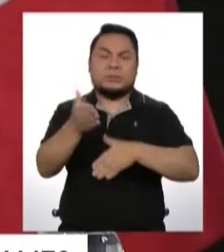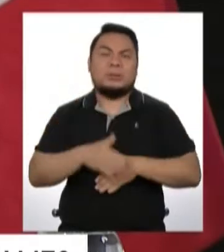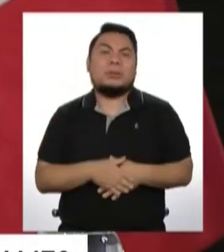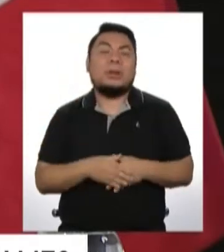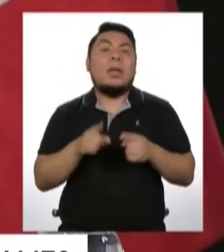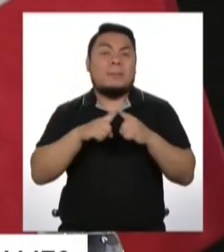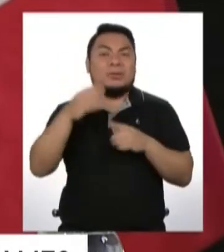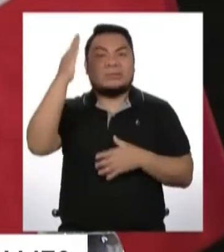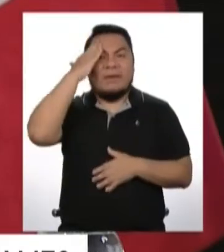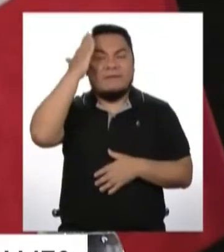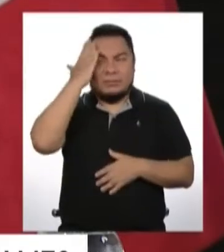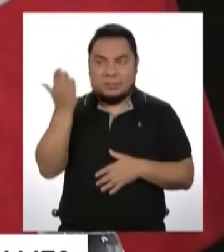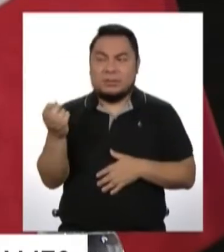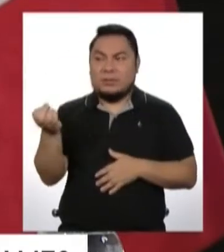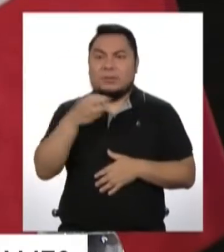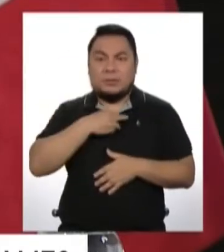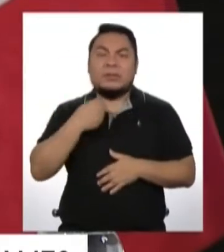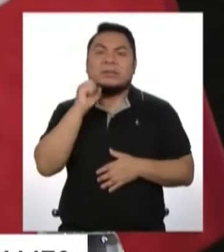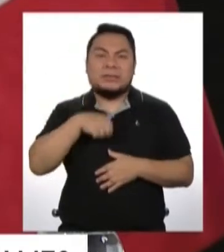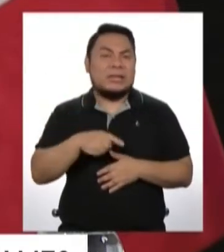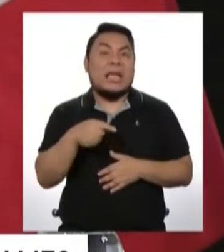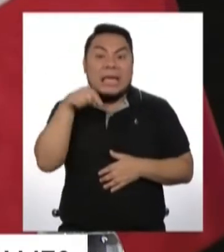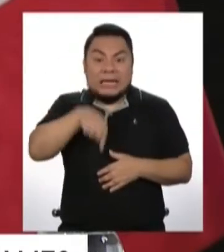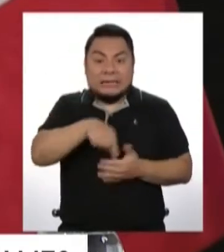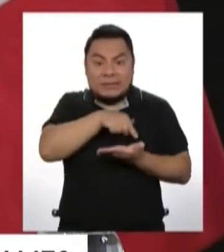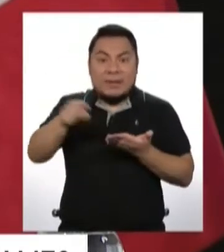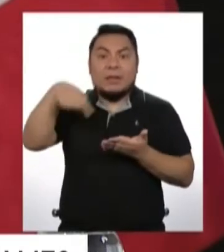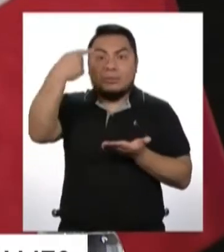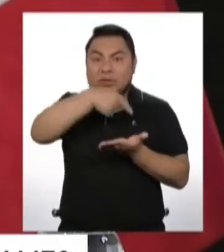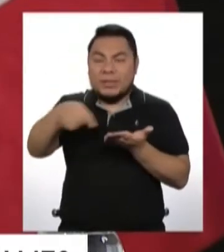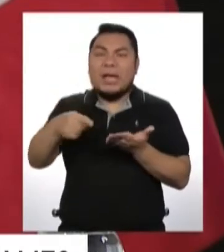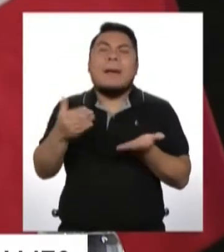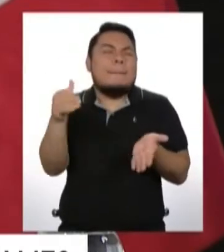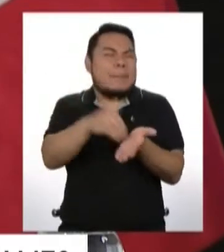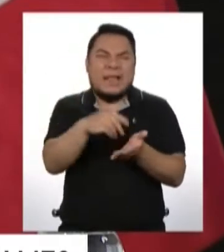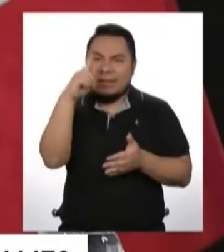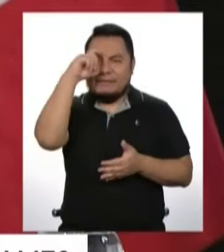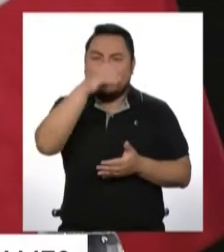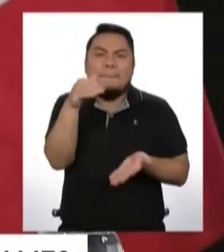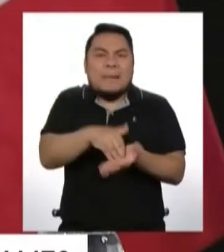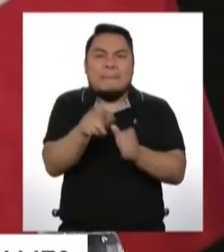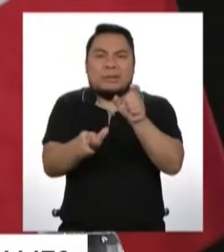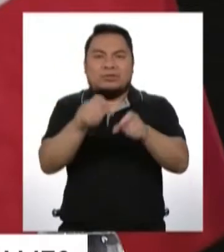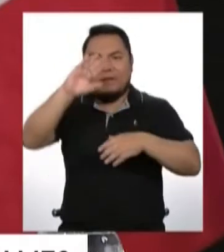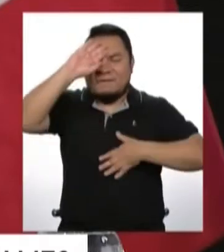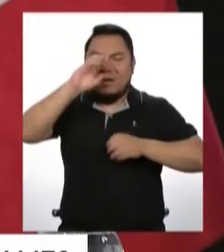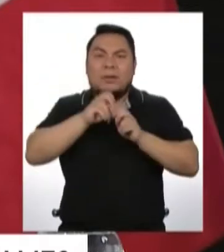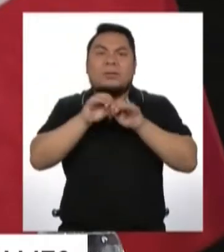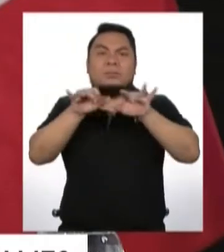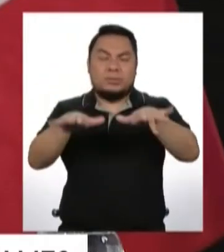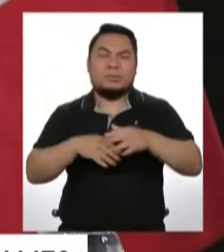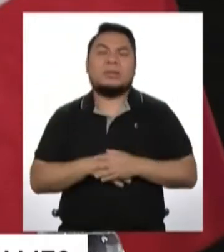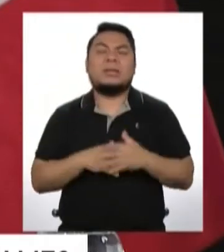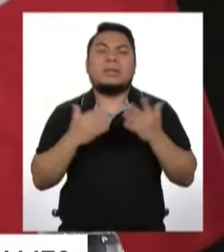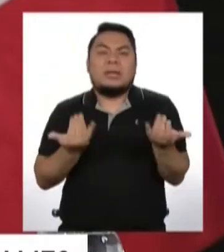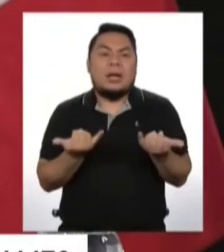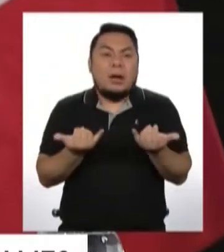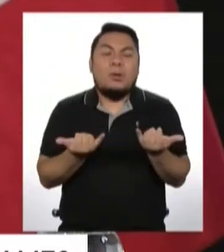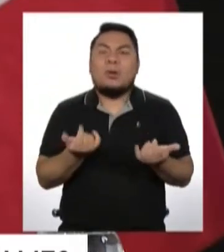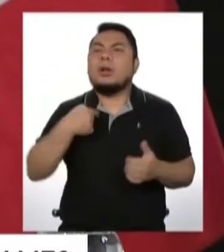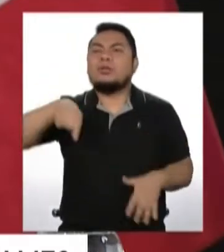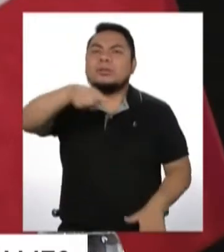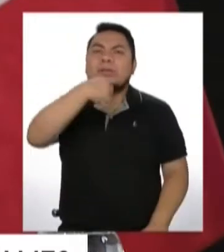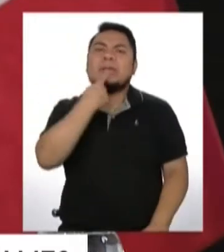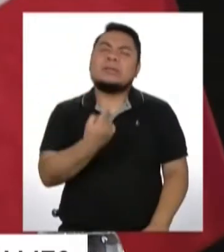viene y estamos preparados para enfrentarlo. Eso es lo importante. Aquí lo que sería crítico